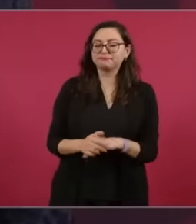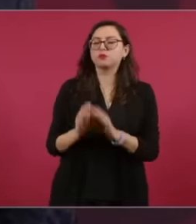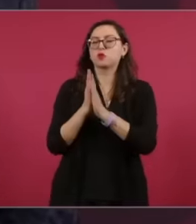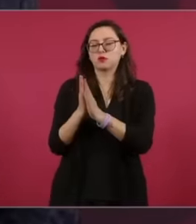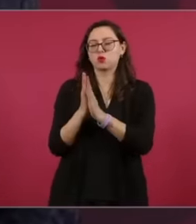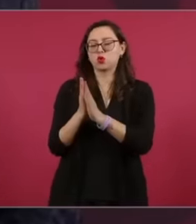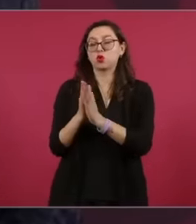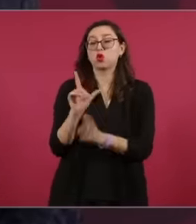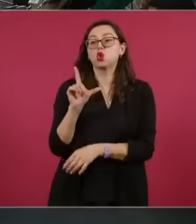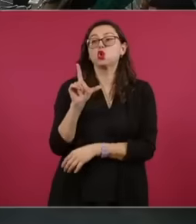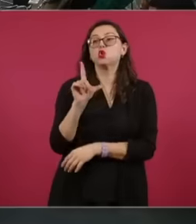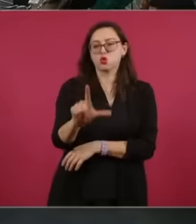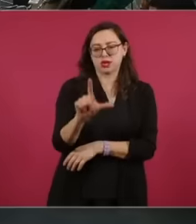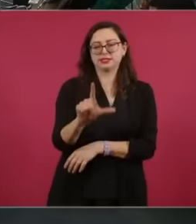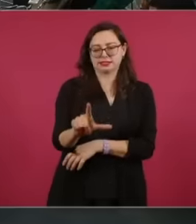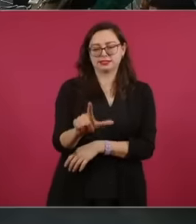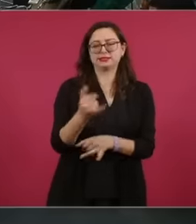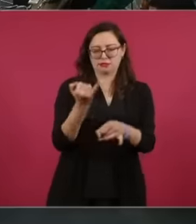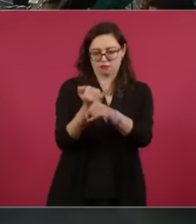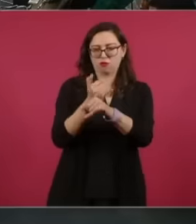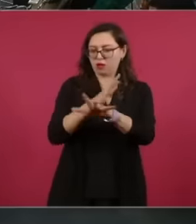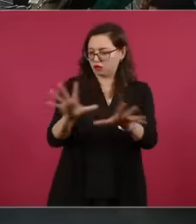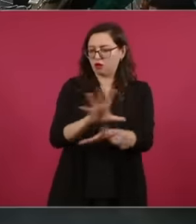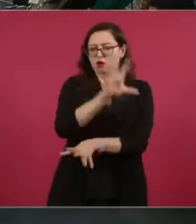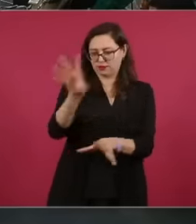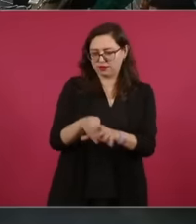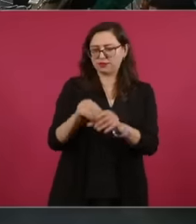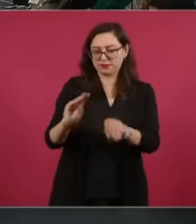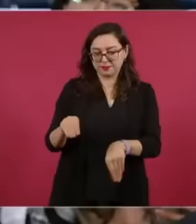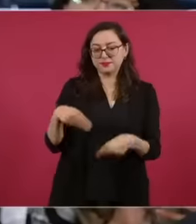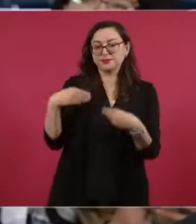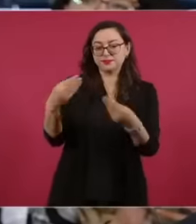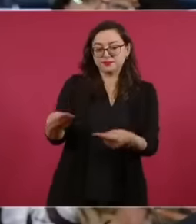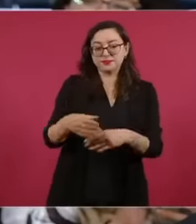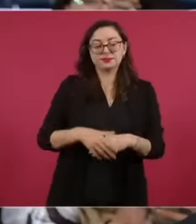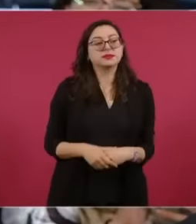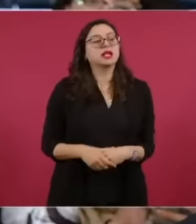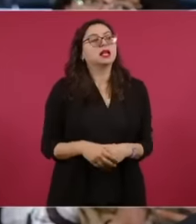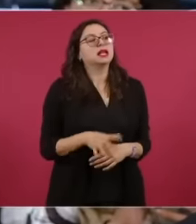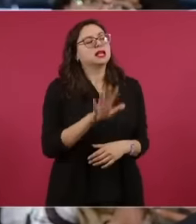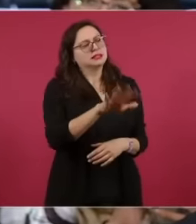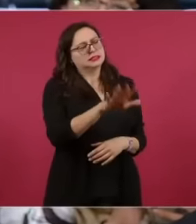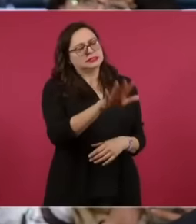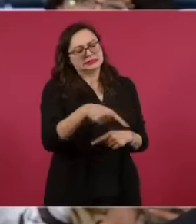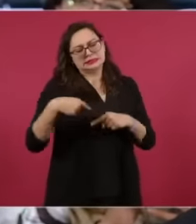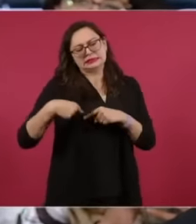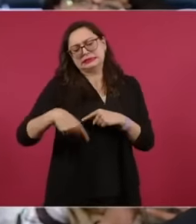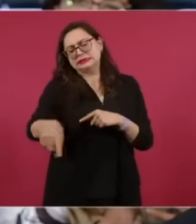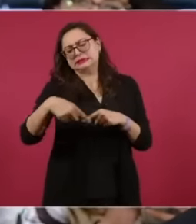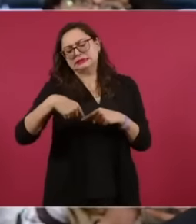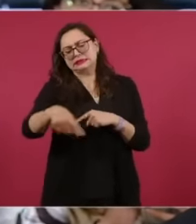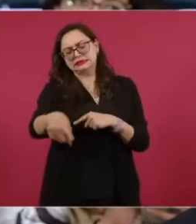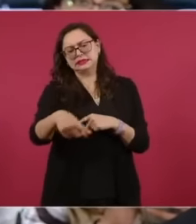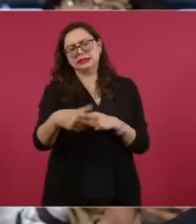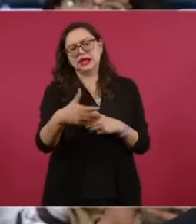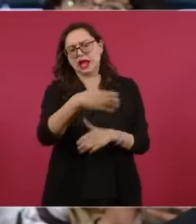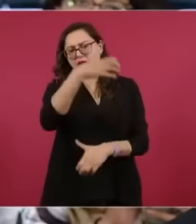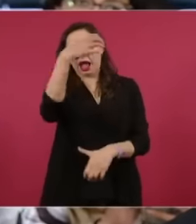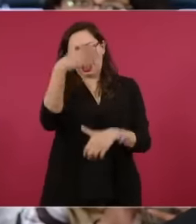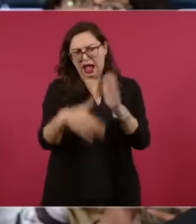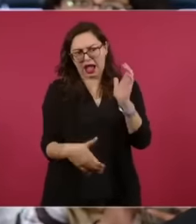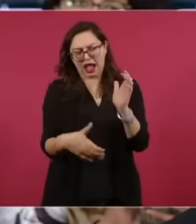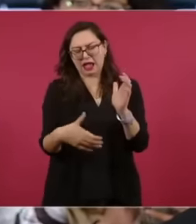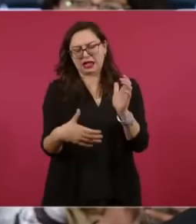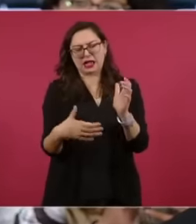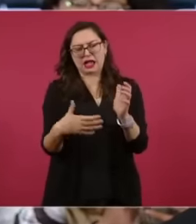dice, vamos a informar. Y por último preguntarle, ¿hasta que termine el sexenio continuarán con esta materia en prevención de la